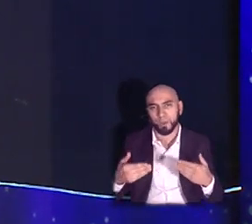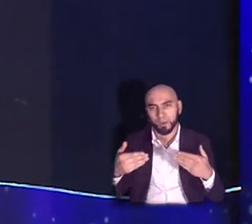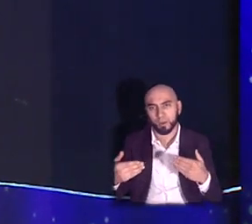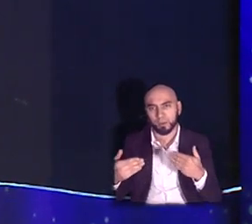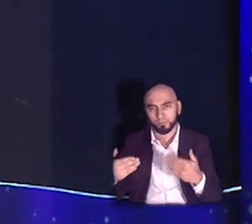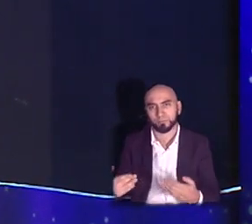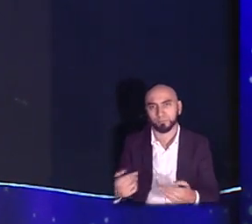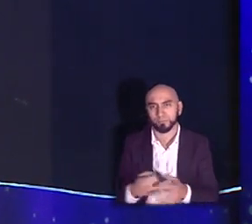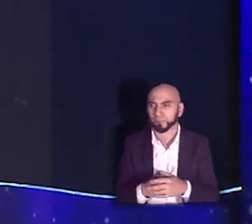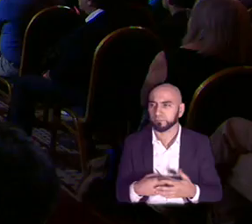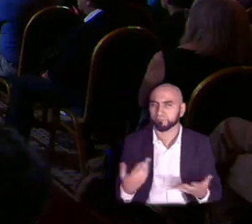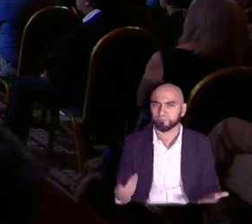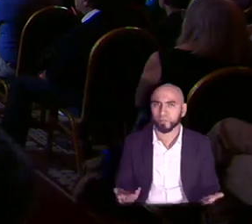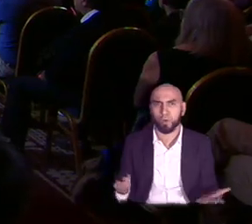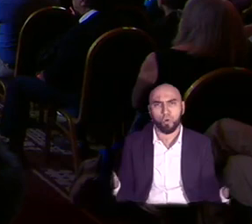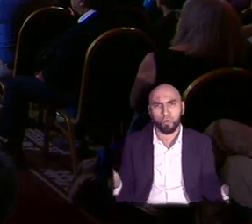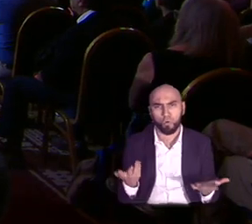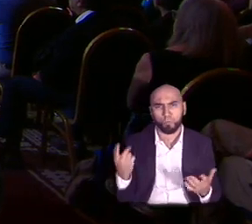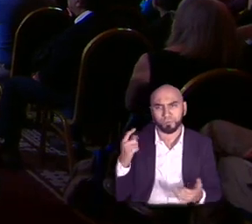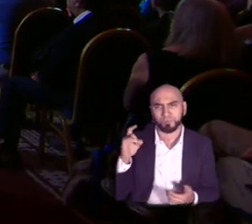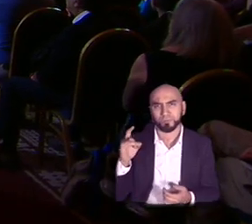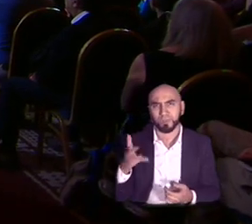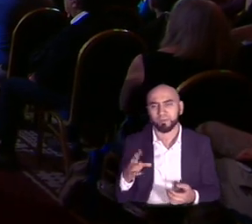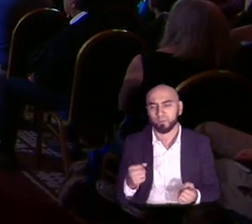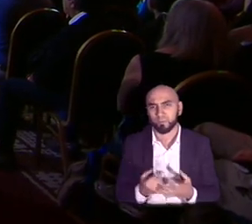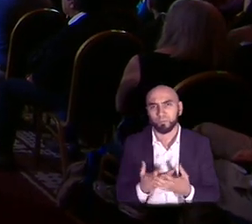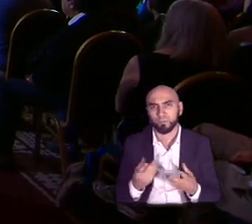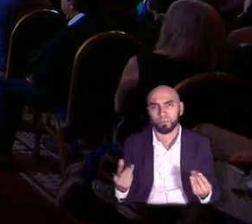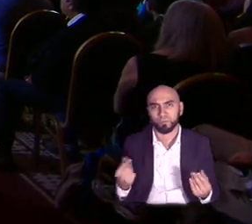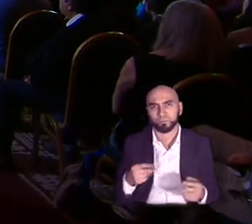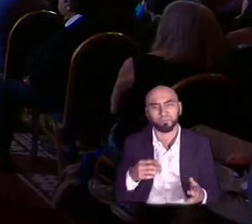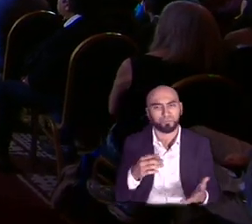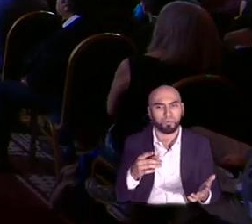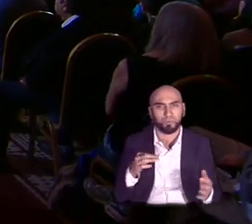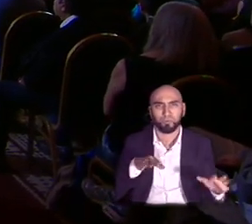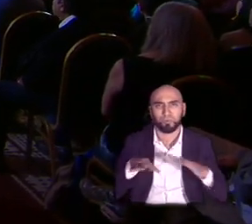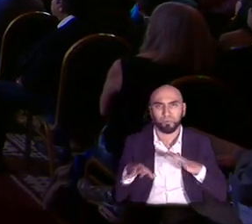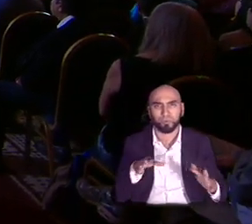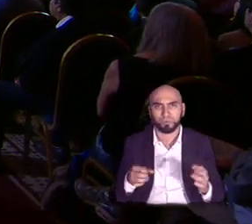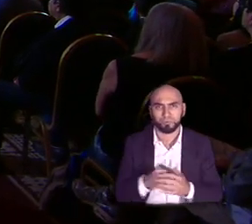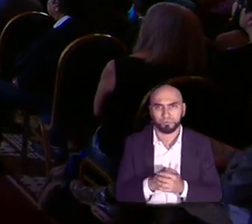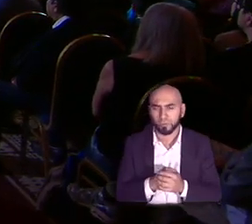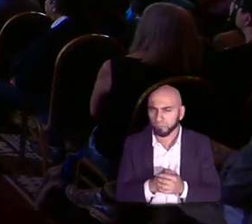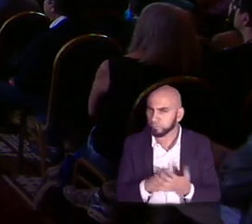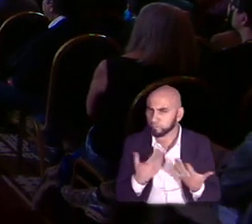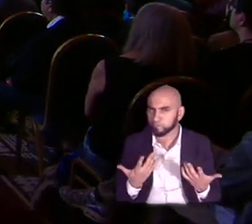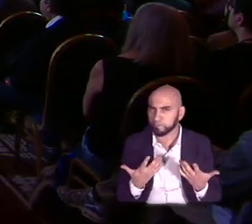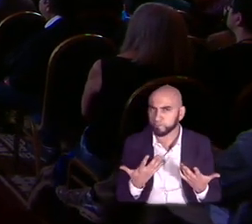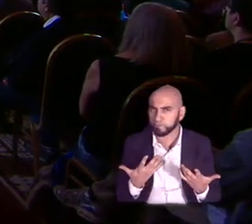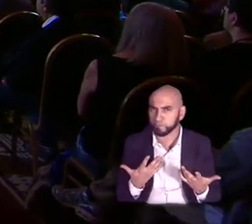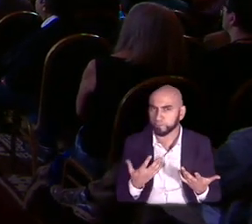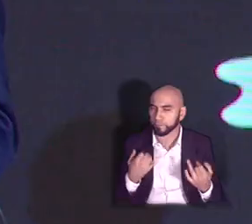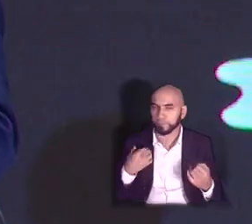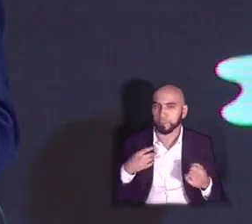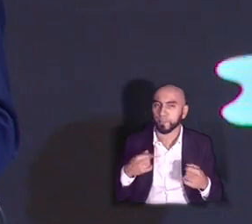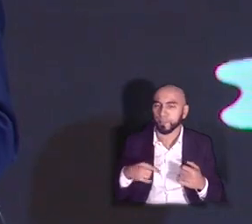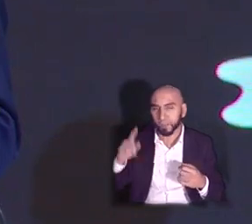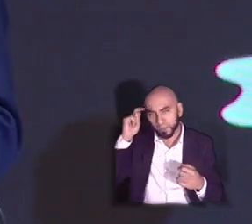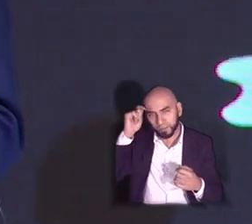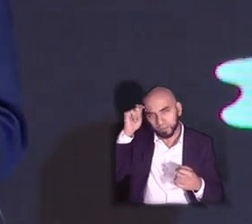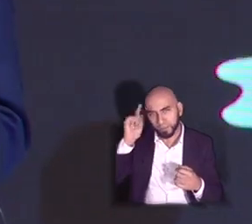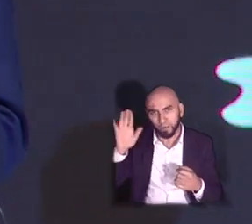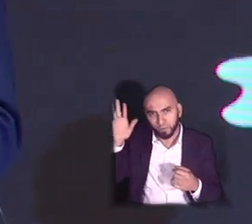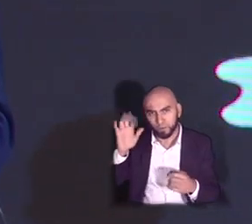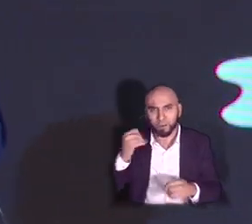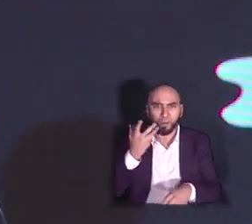¿Cómo sabemos que hay muchos pasos, más que solo uno o dos? Mediante la teoría de probabilidad elementaria, las partes